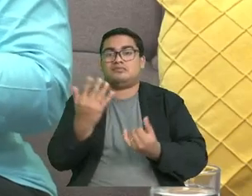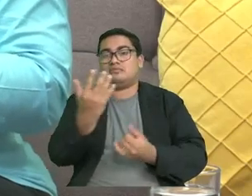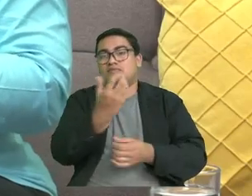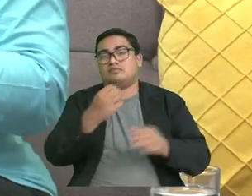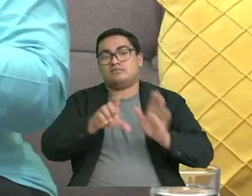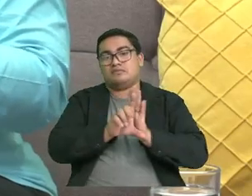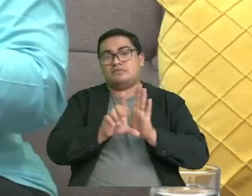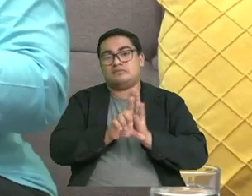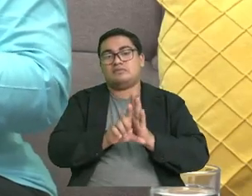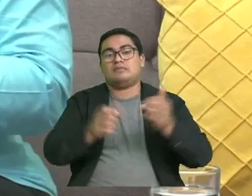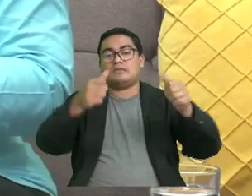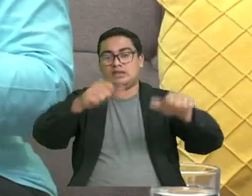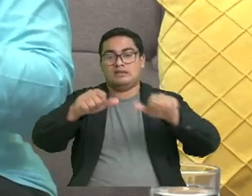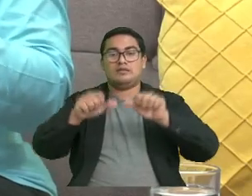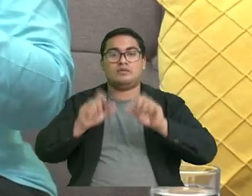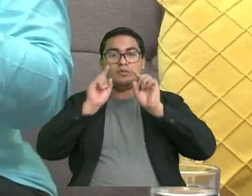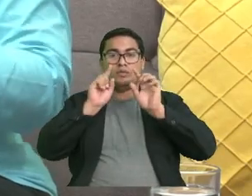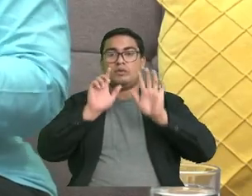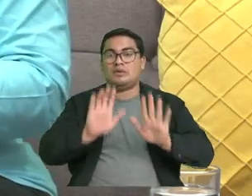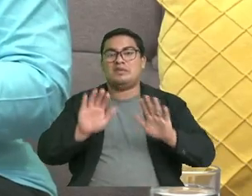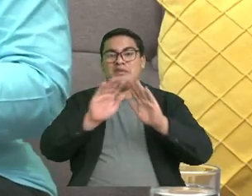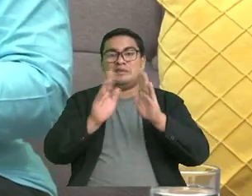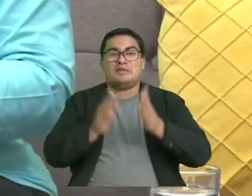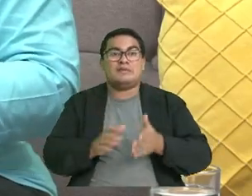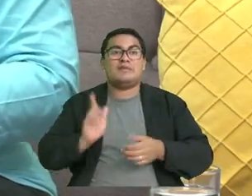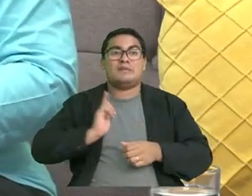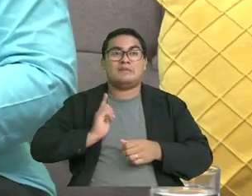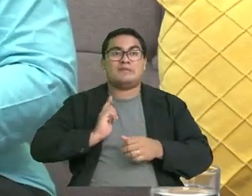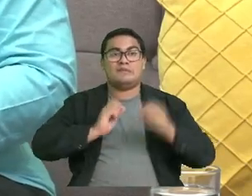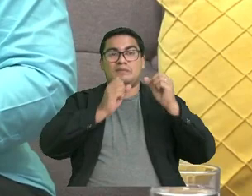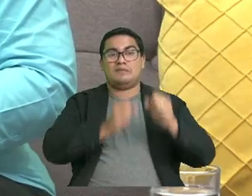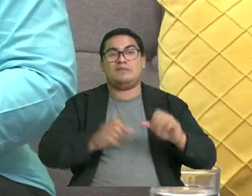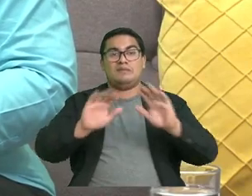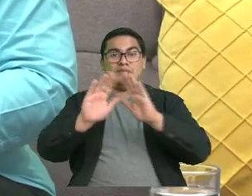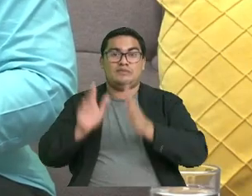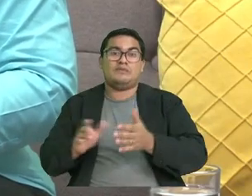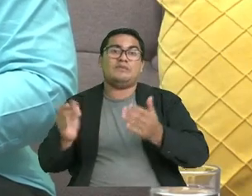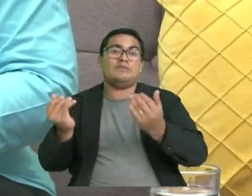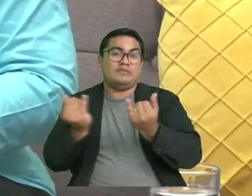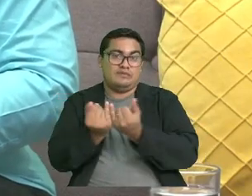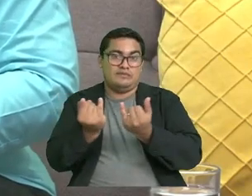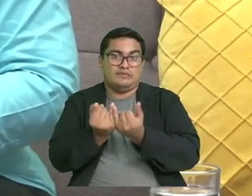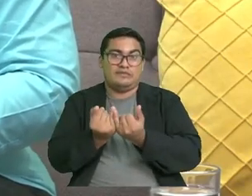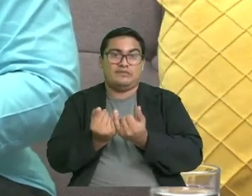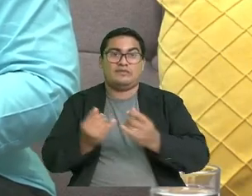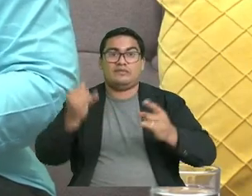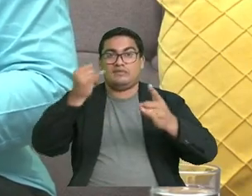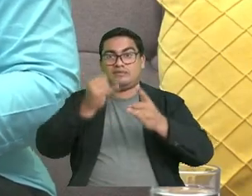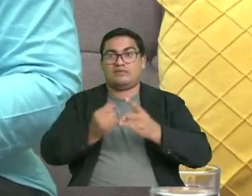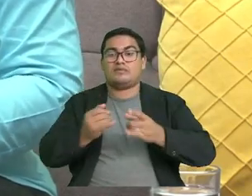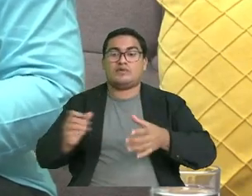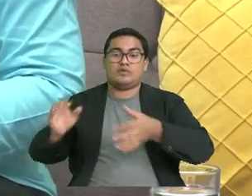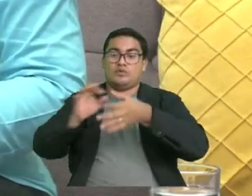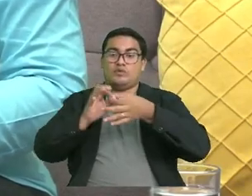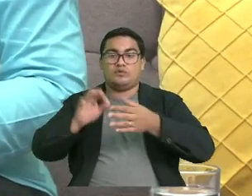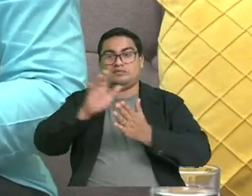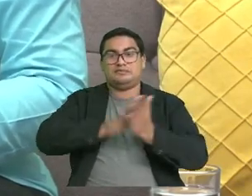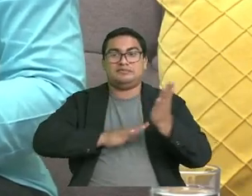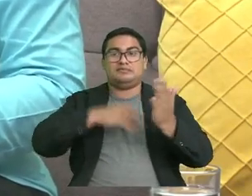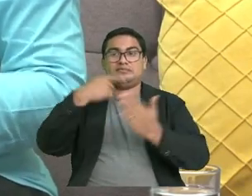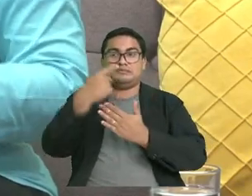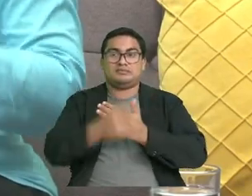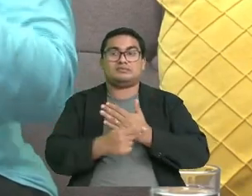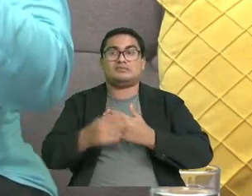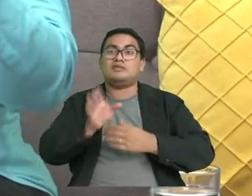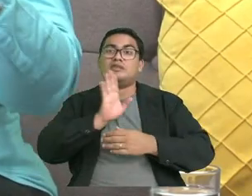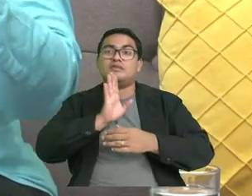nosotros aprobamos de protección a la mujer que tienen equidad de género también están acompañadas de programas que son los programas que